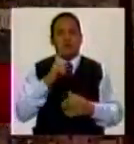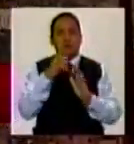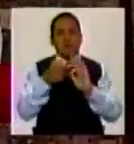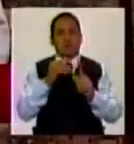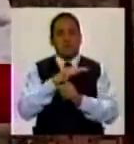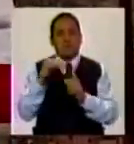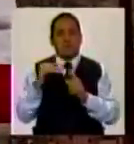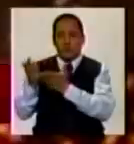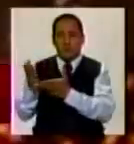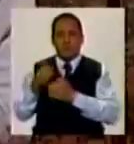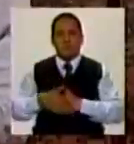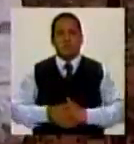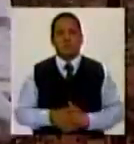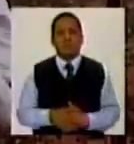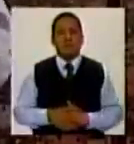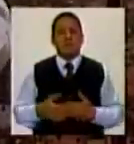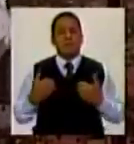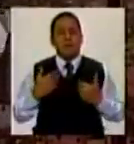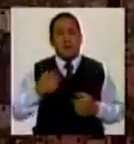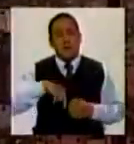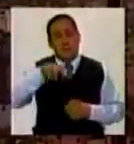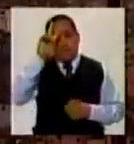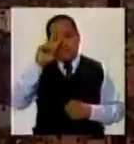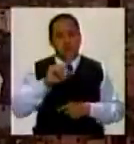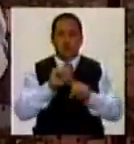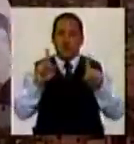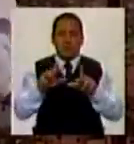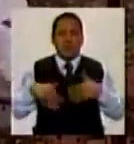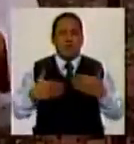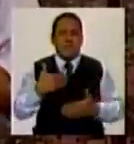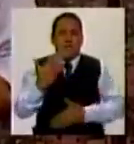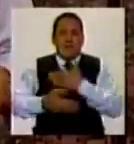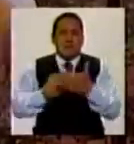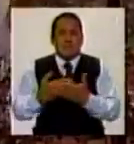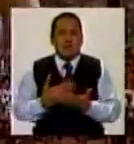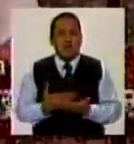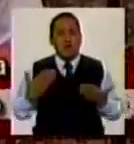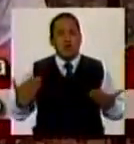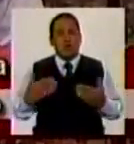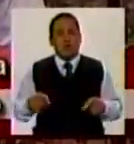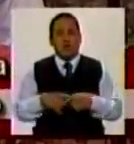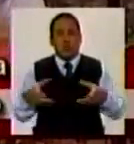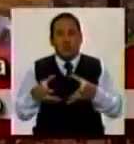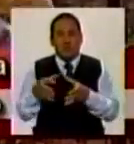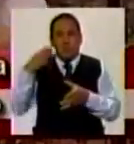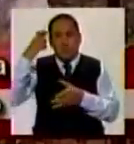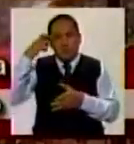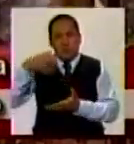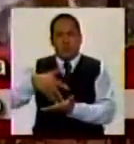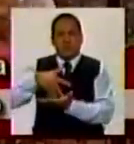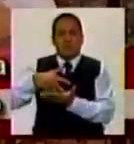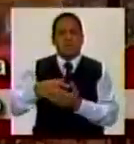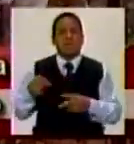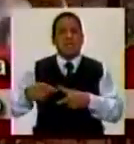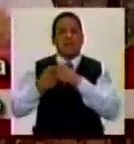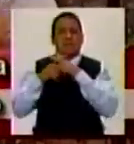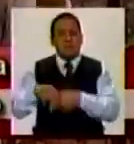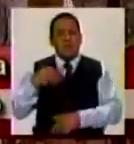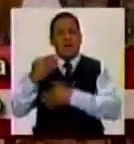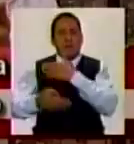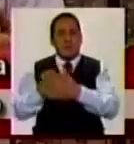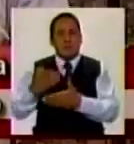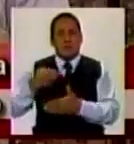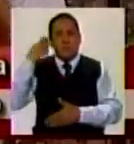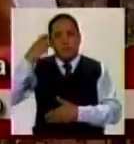medio. Nuestro país no puede seguir avanzando con instituciones precarias, con partidos políticos débiles. Están empezando a entrar a la política